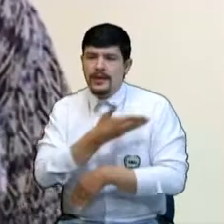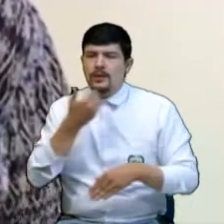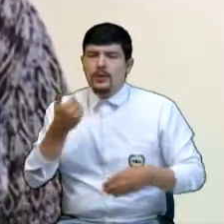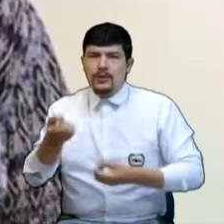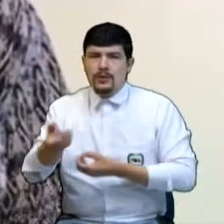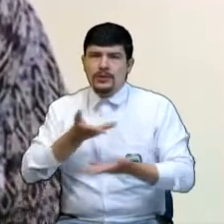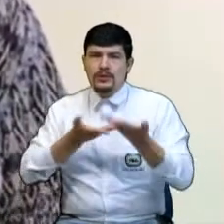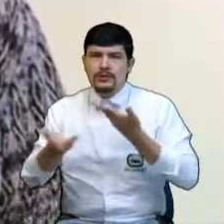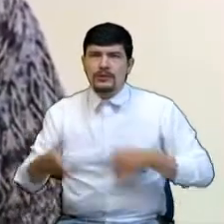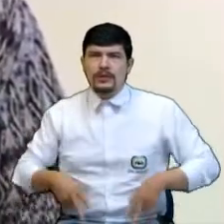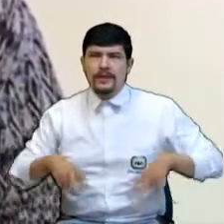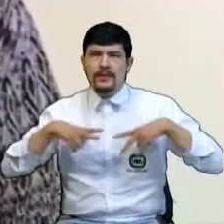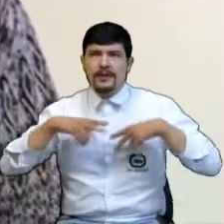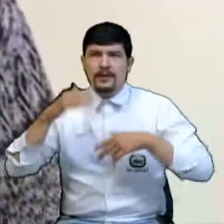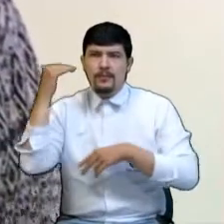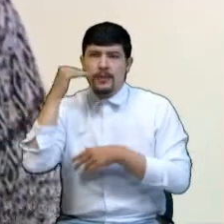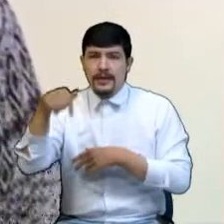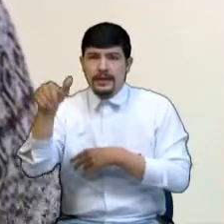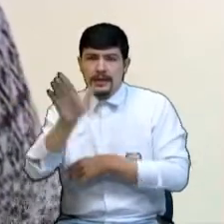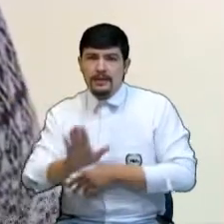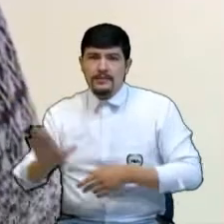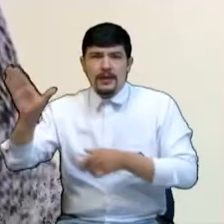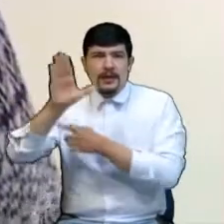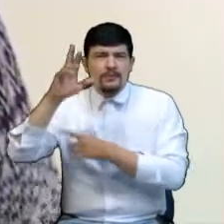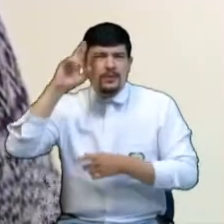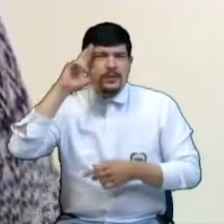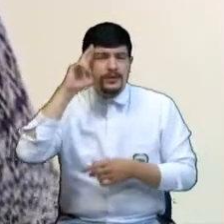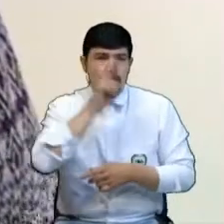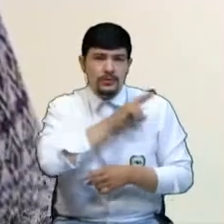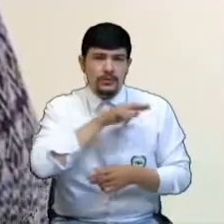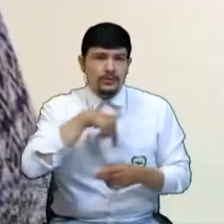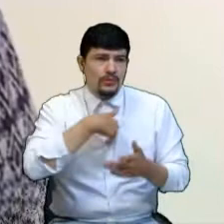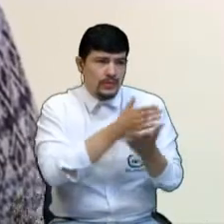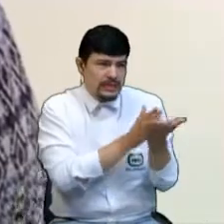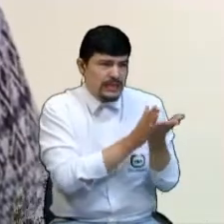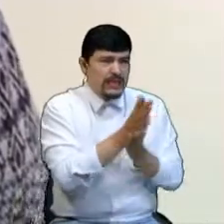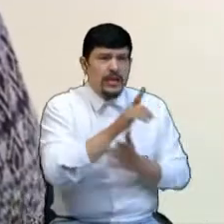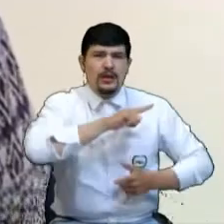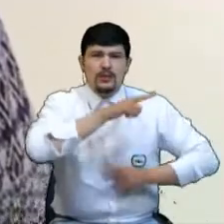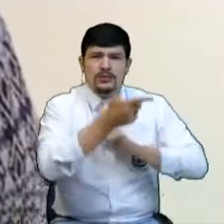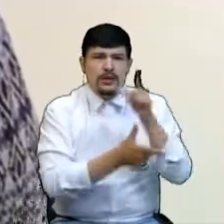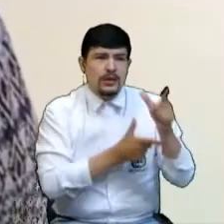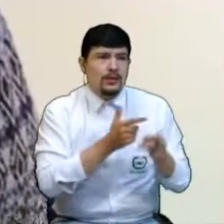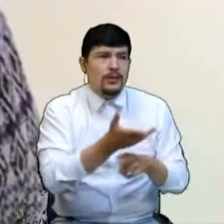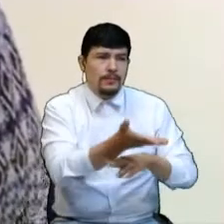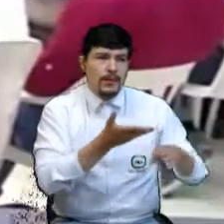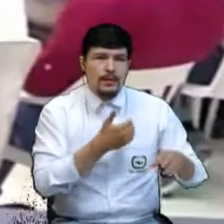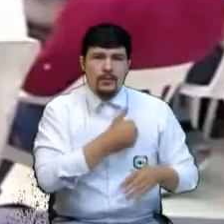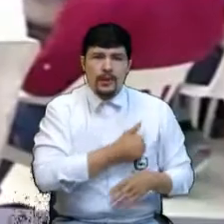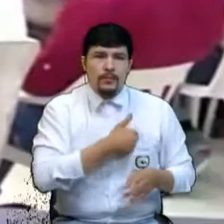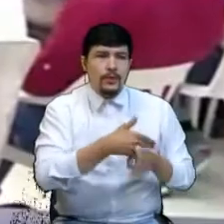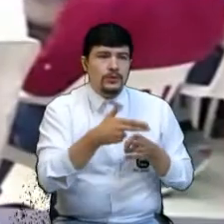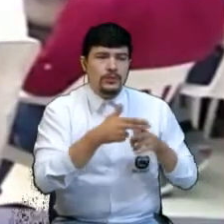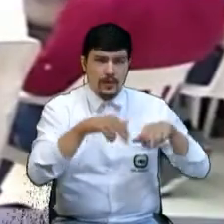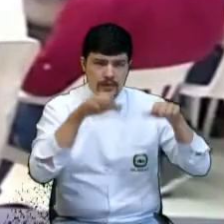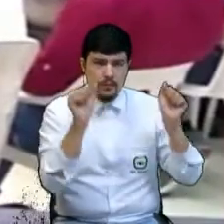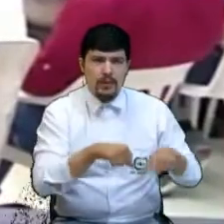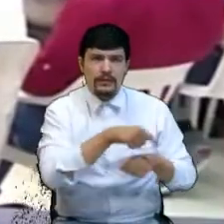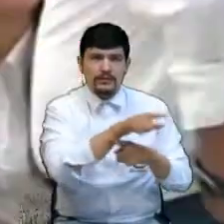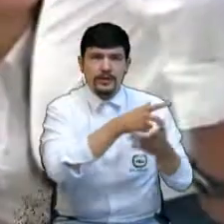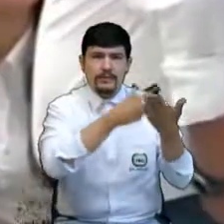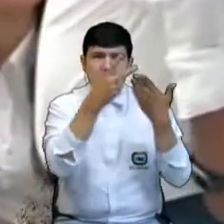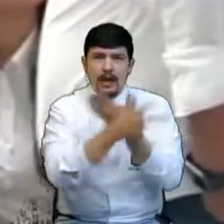mujeres en el departamento. Por tanto, exigimos que lo más pronto se apruebe esta ordenanza. Consultados,